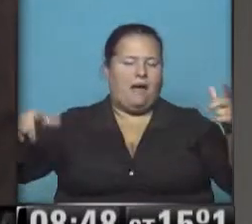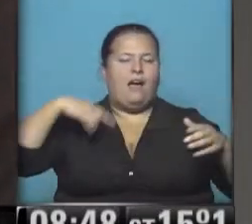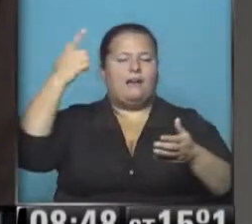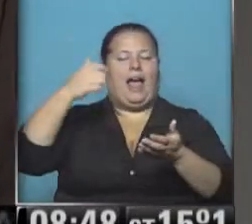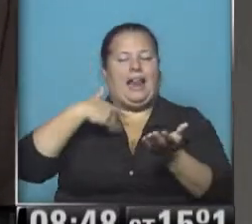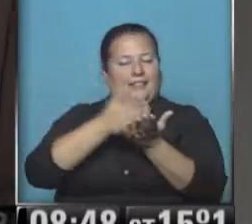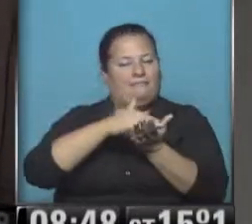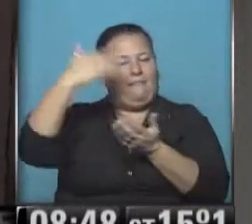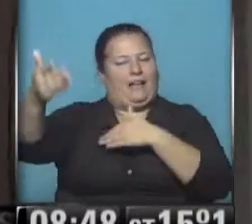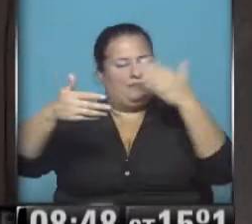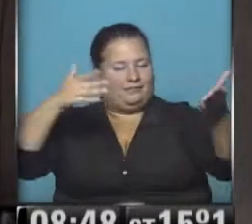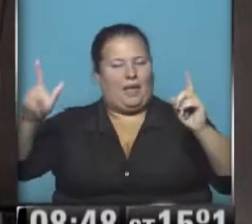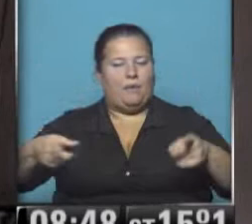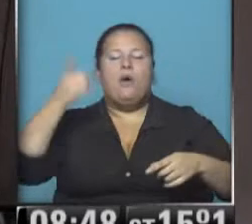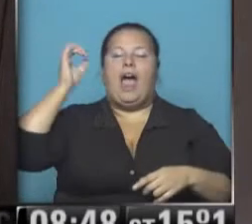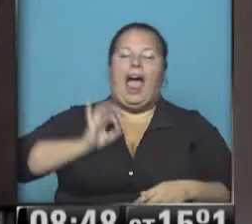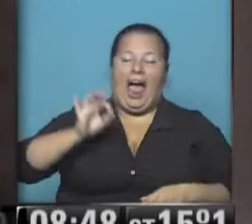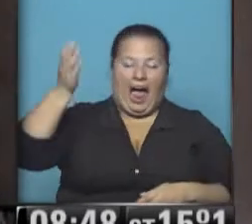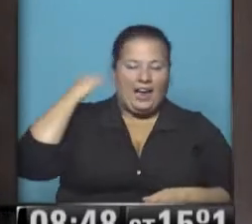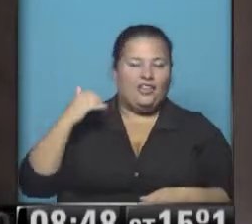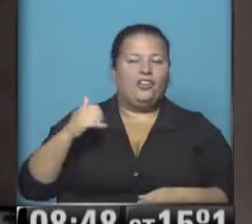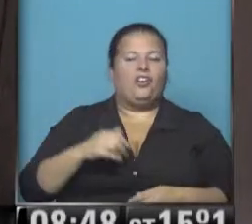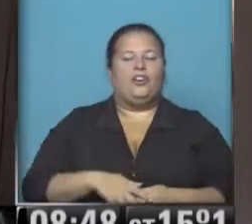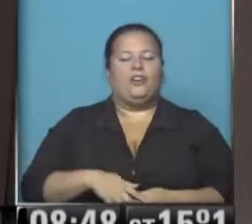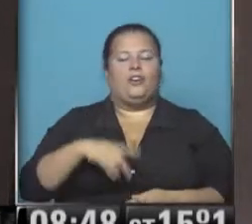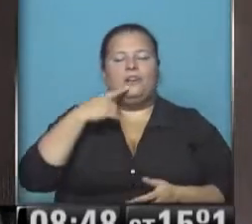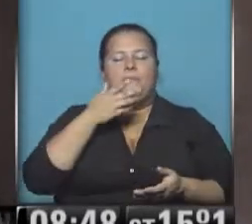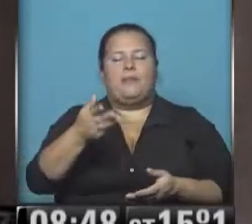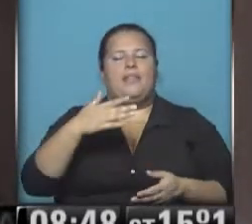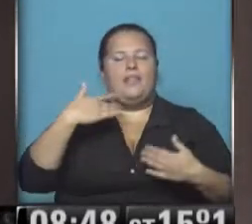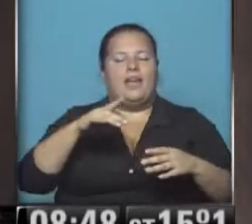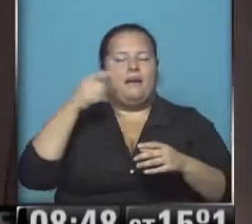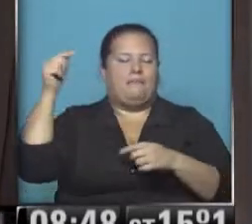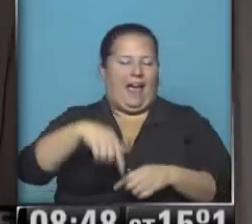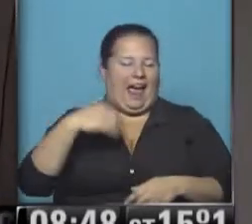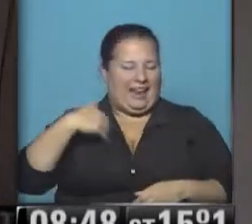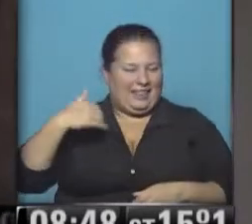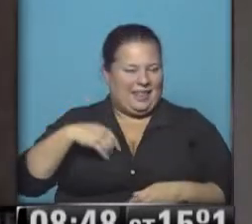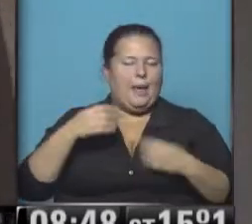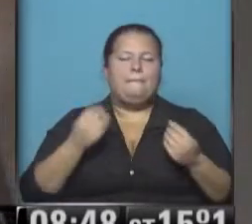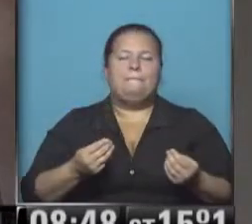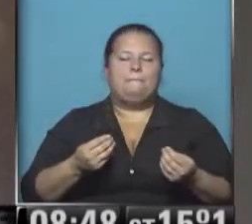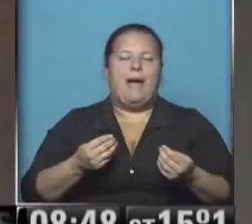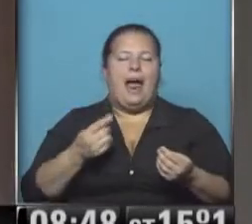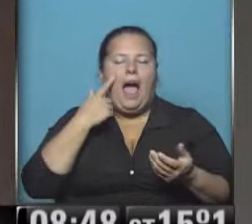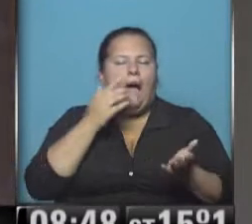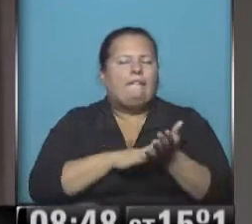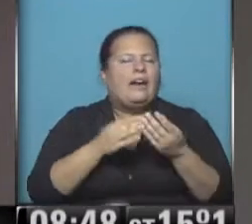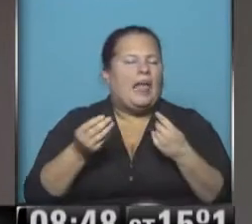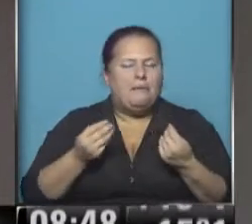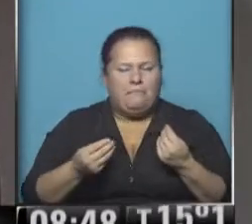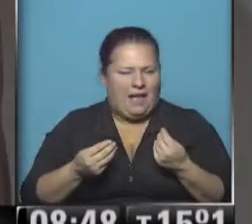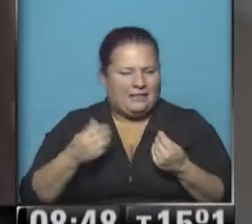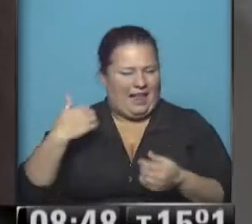del país es por eso que en aquel año envió amnistía internacional una misión a la república argentina para poder vivenciar qué sucedía